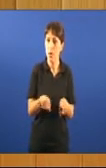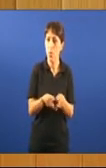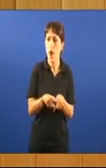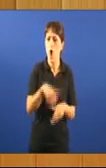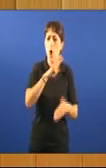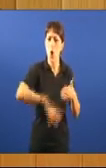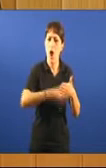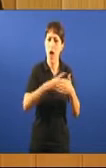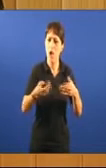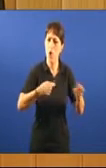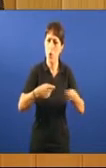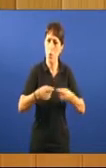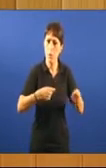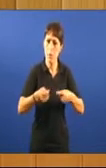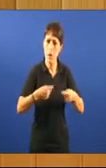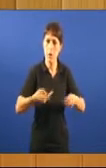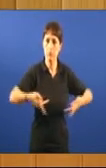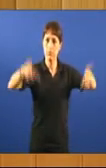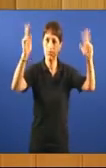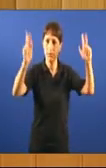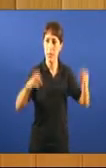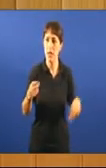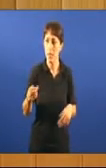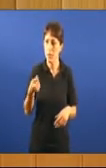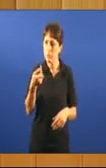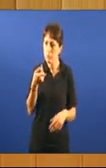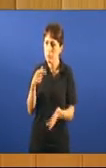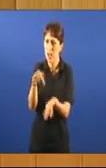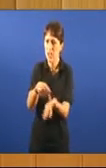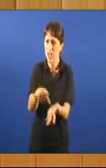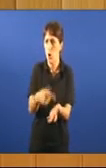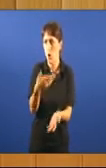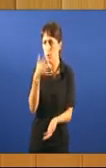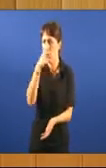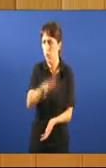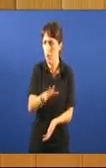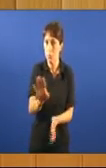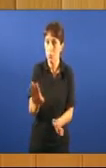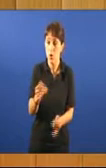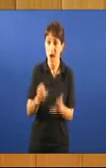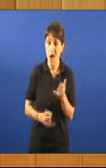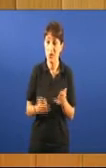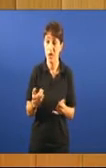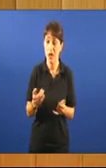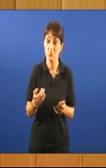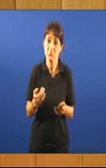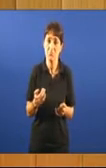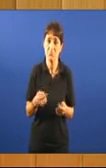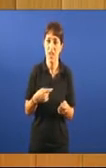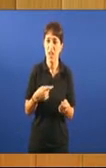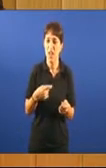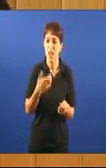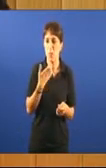que tamén invade claramente as nosas competencias. Pero vostede prefire a ruína do noso comercio a incomodar a